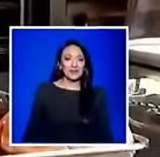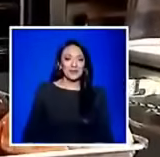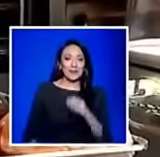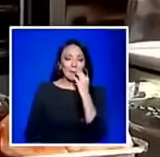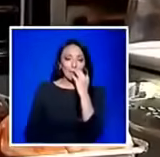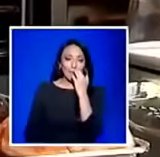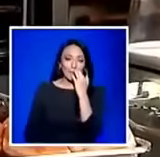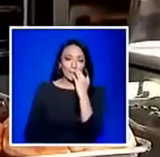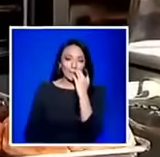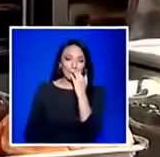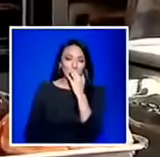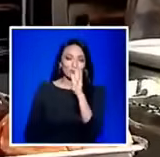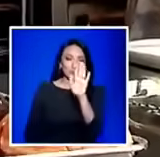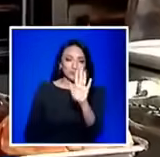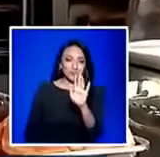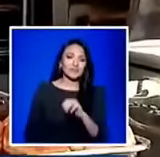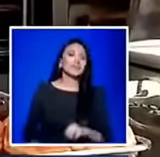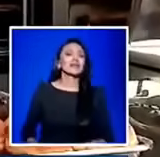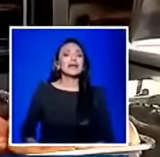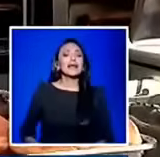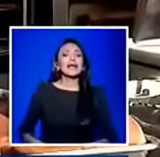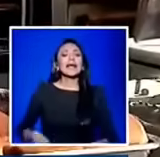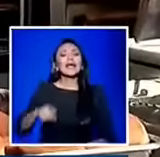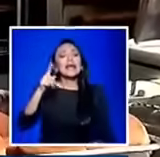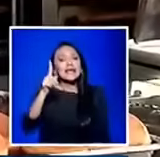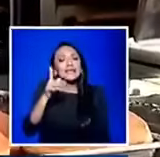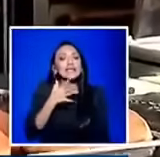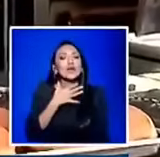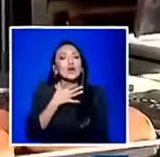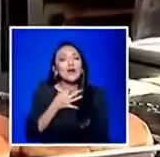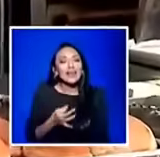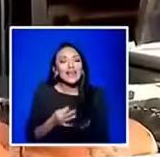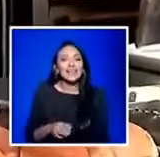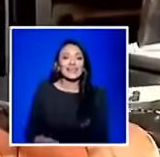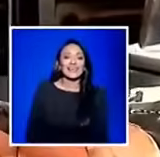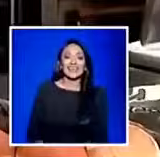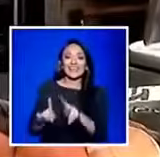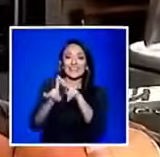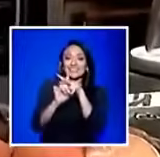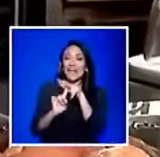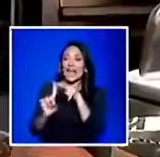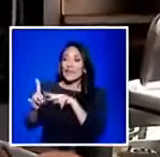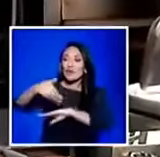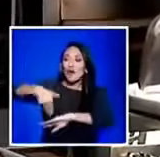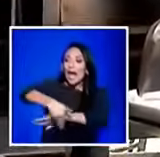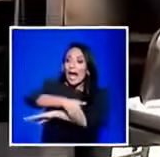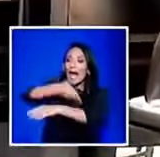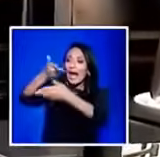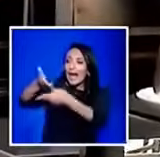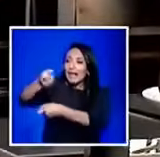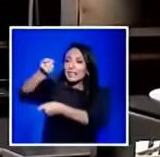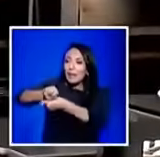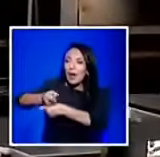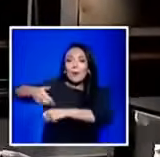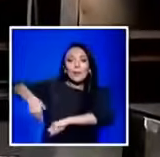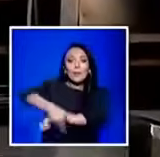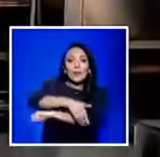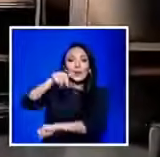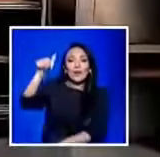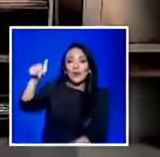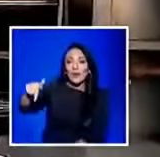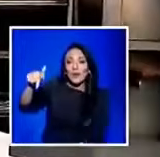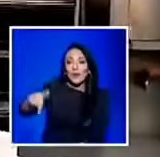Usted compra y nos comparte, correcto. Muchísimas gracias, compañeros. Vea, eso es el gusto de quienes salimos a la calle, a los que trabajamos en la calle, a los que estamos